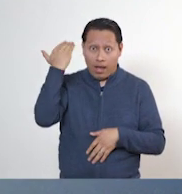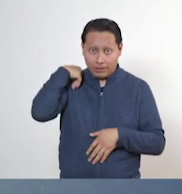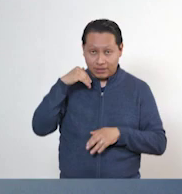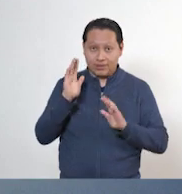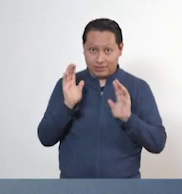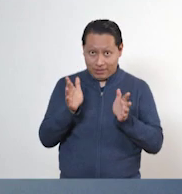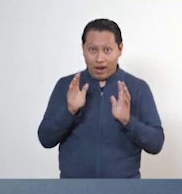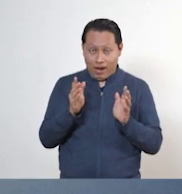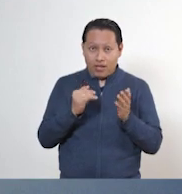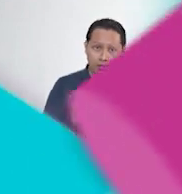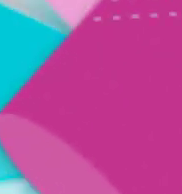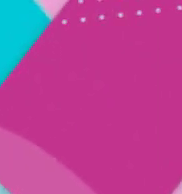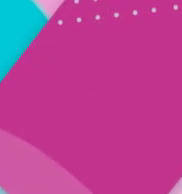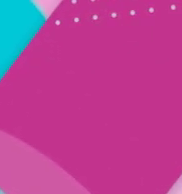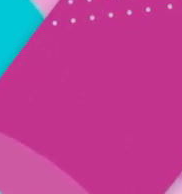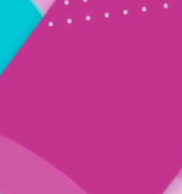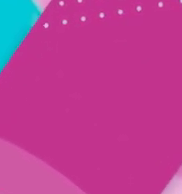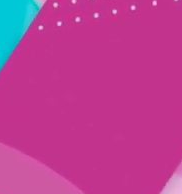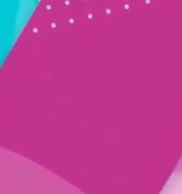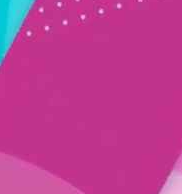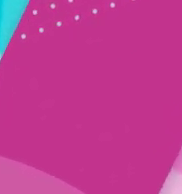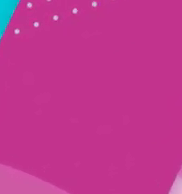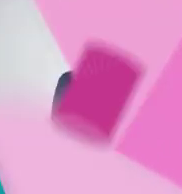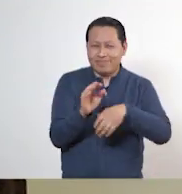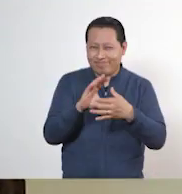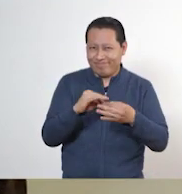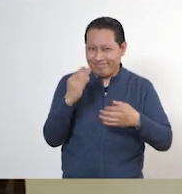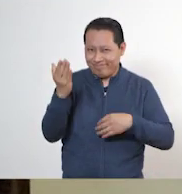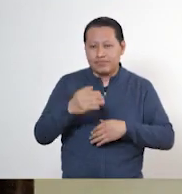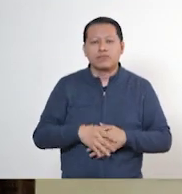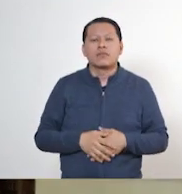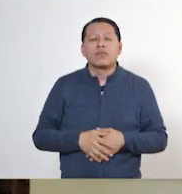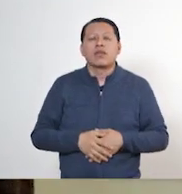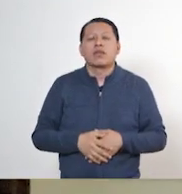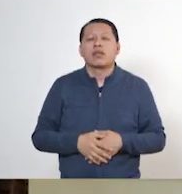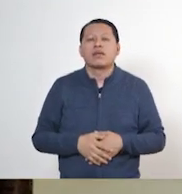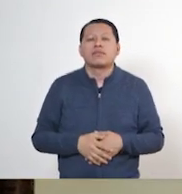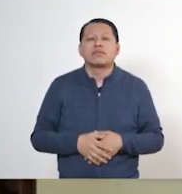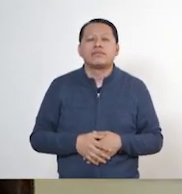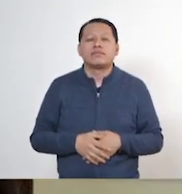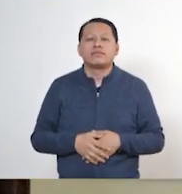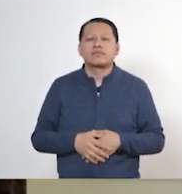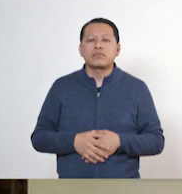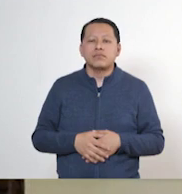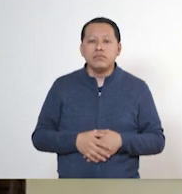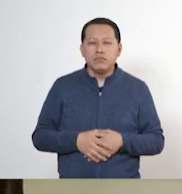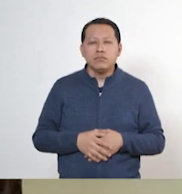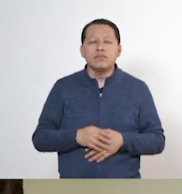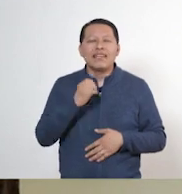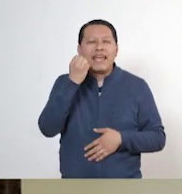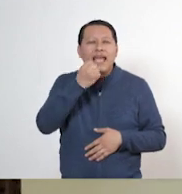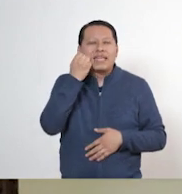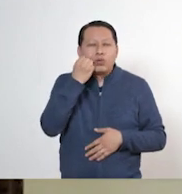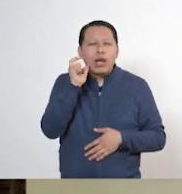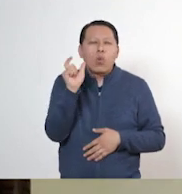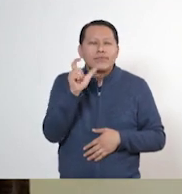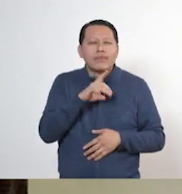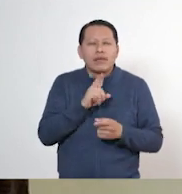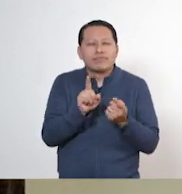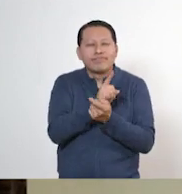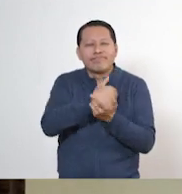una decisión por el bien común. En la escuela, cuando hay algún convivio,